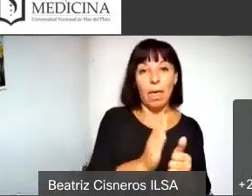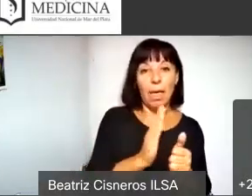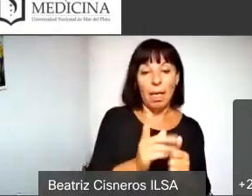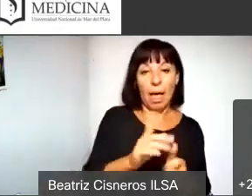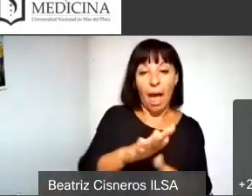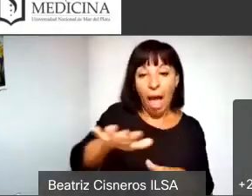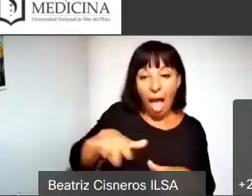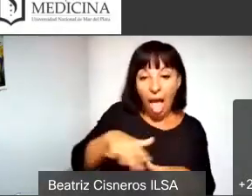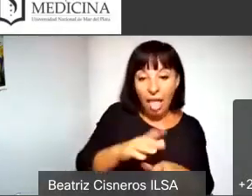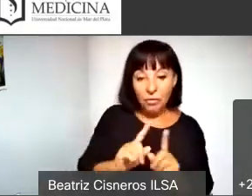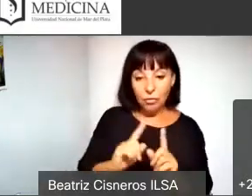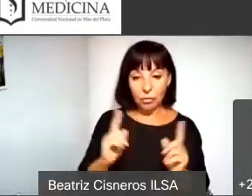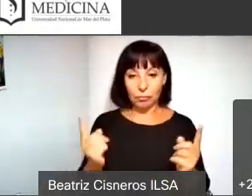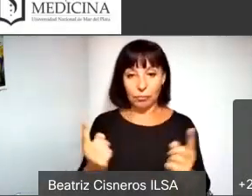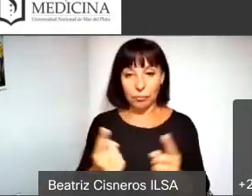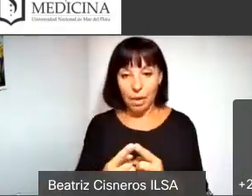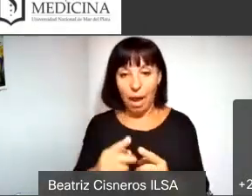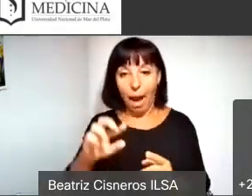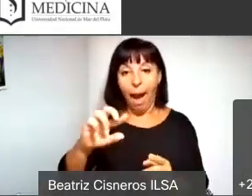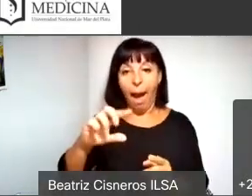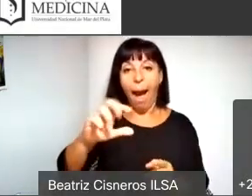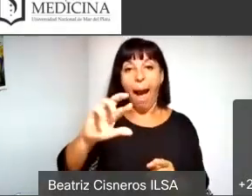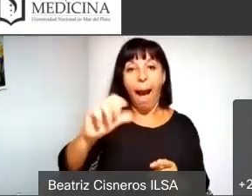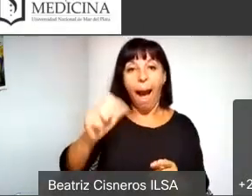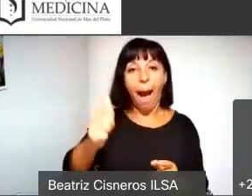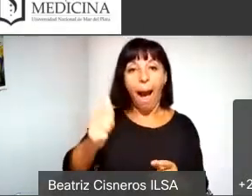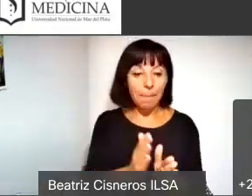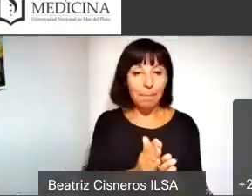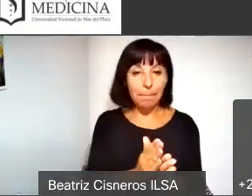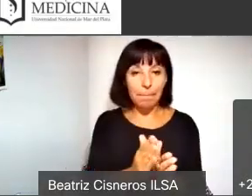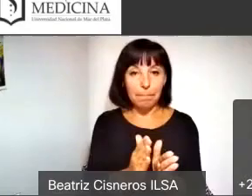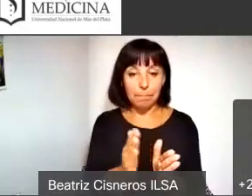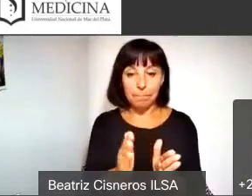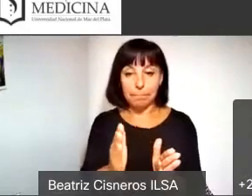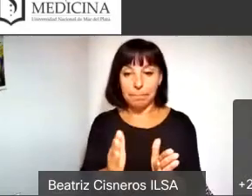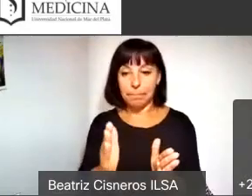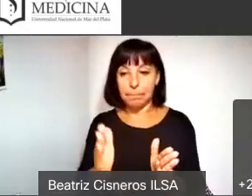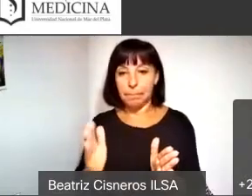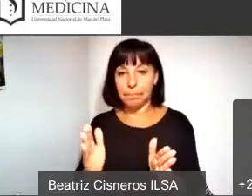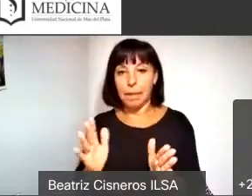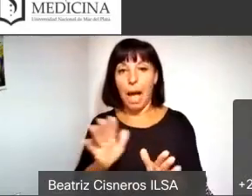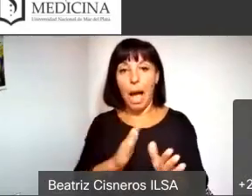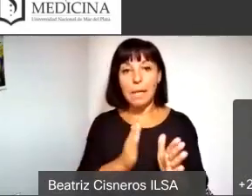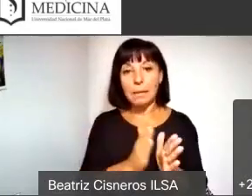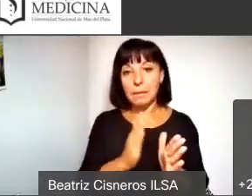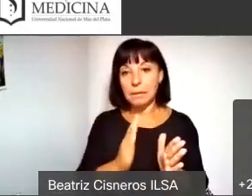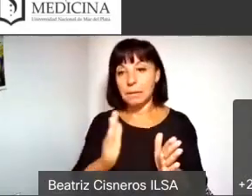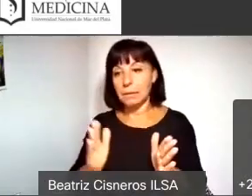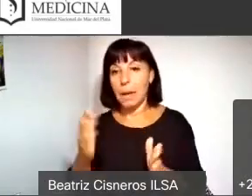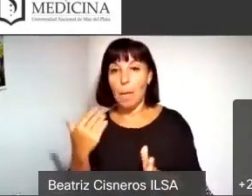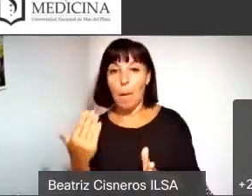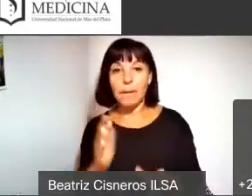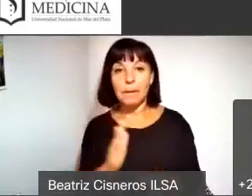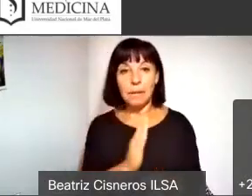misma hemicapa, ¿sí? Está en su misma hemicapa y se mueve en